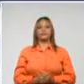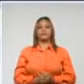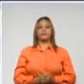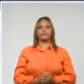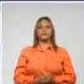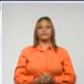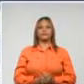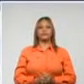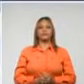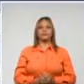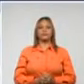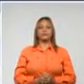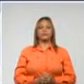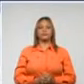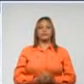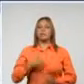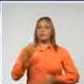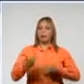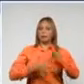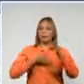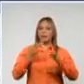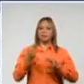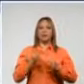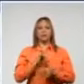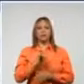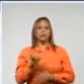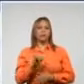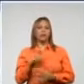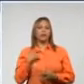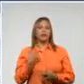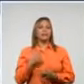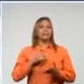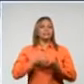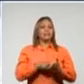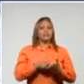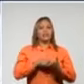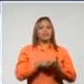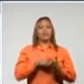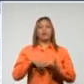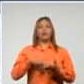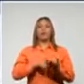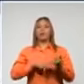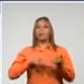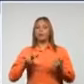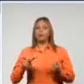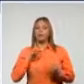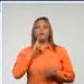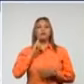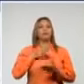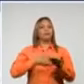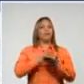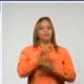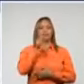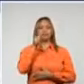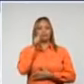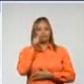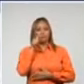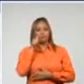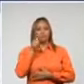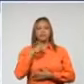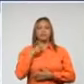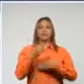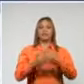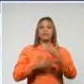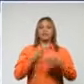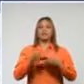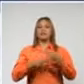Como también explicamos e insistimos con los territorios para mantener la vigilancia, se procesaron